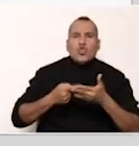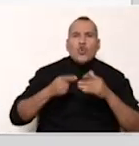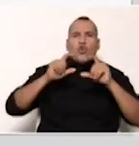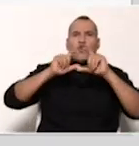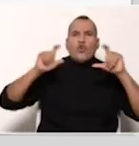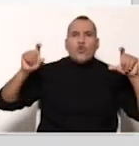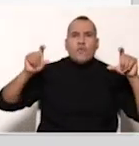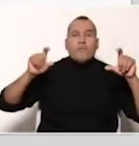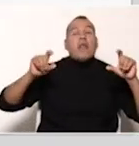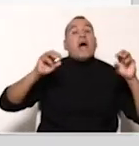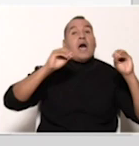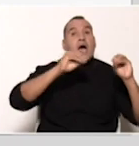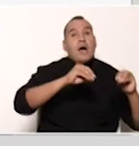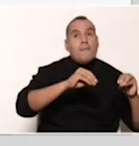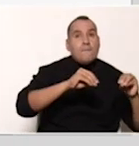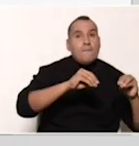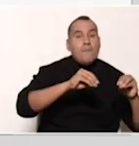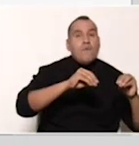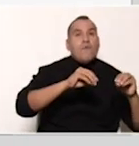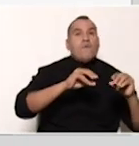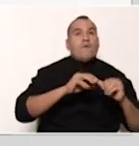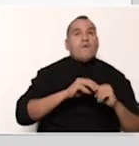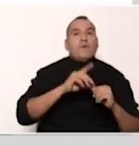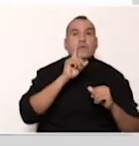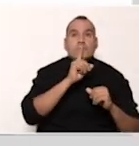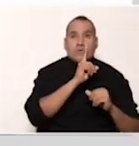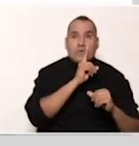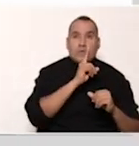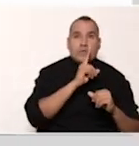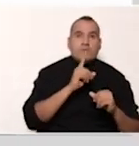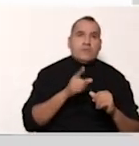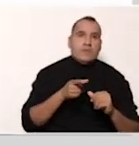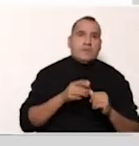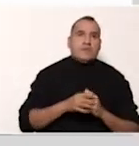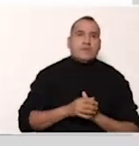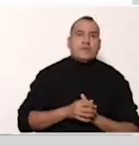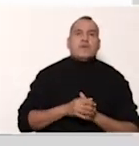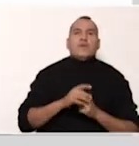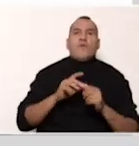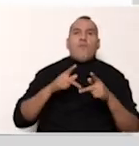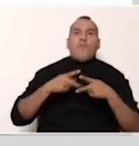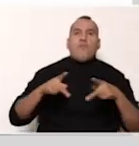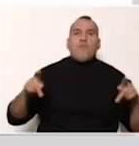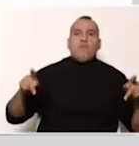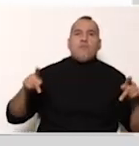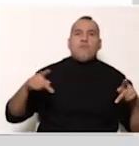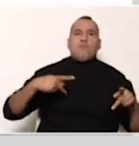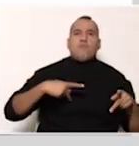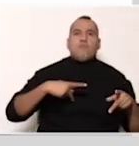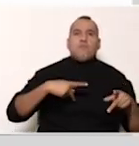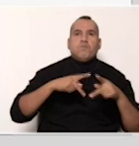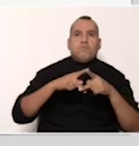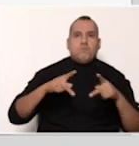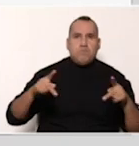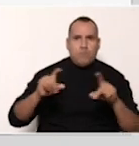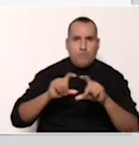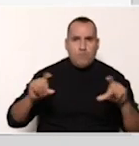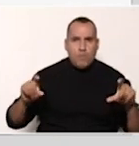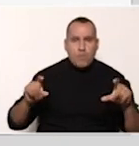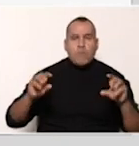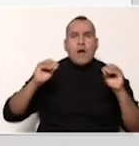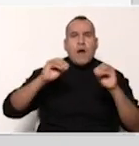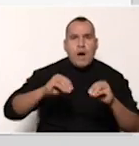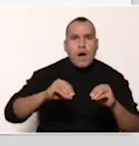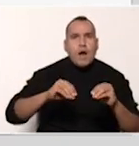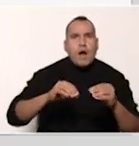title, acá puedo colocar el nombre de mi página web, en este caso polinomio, y fíjense cómo ahora al refrescar aparece la